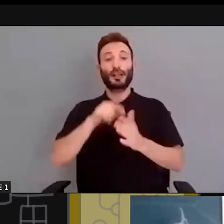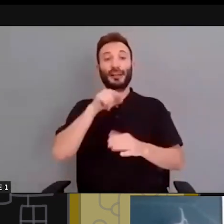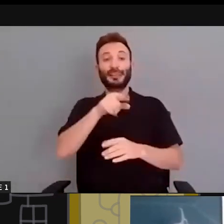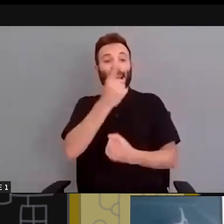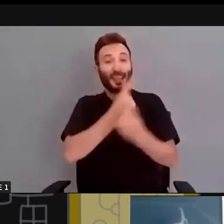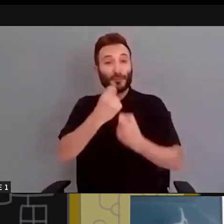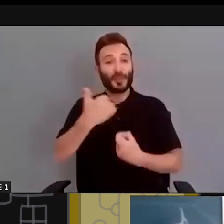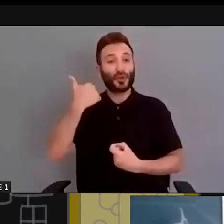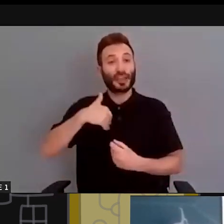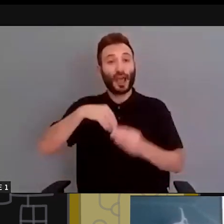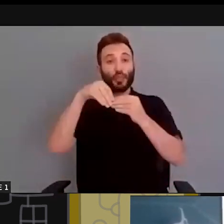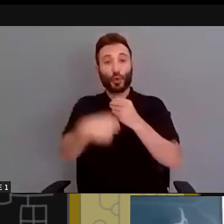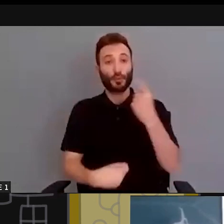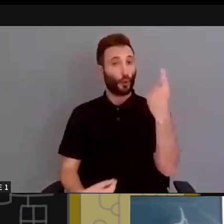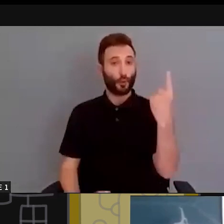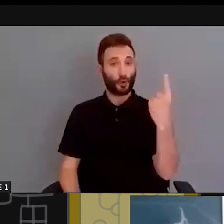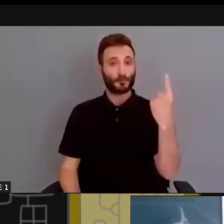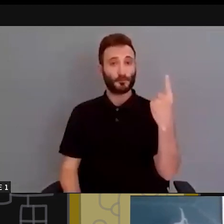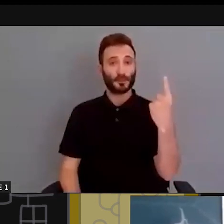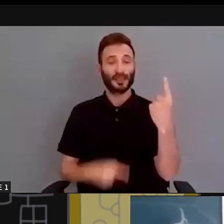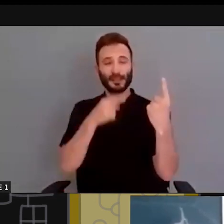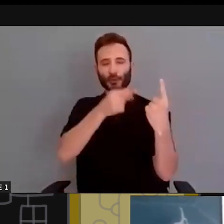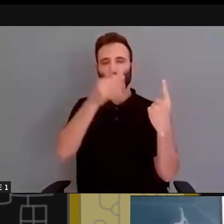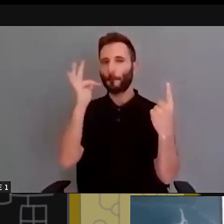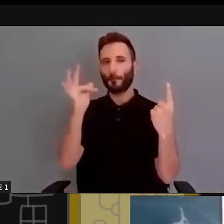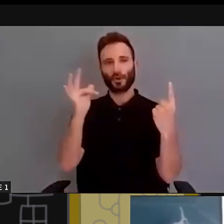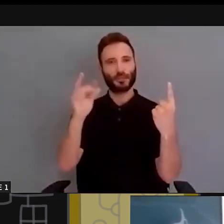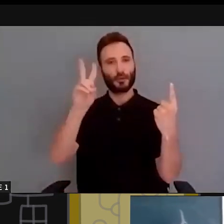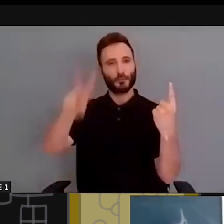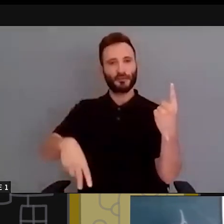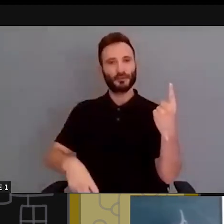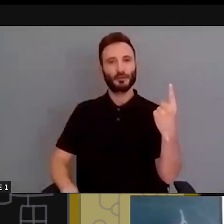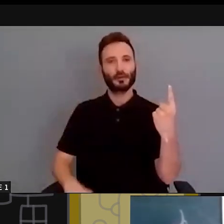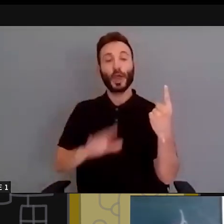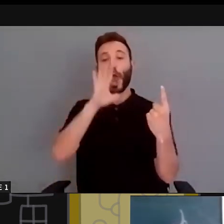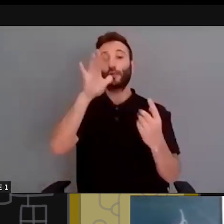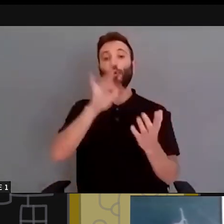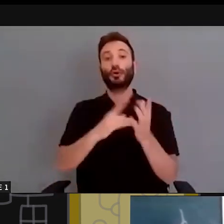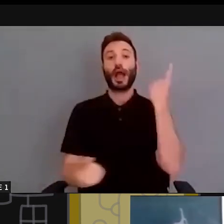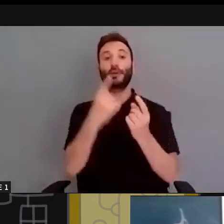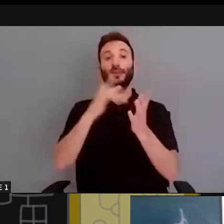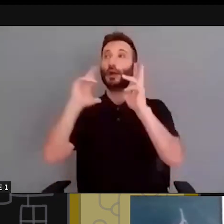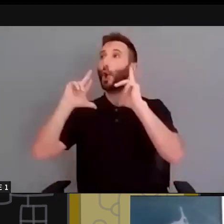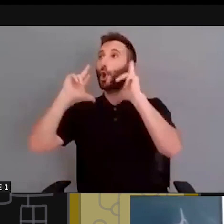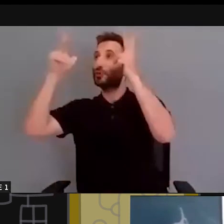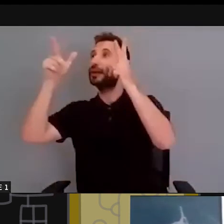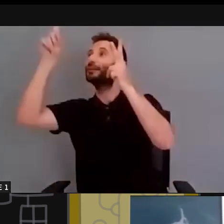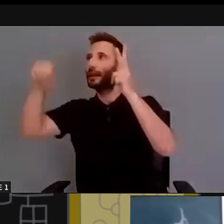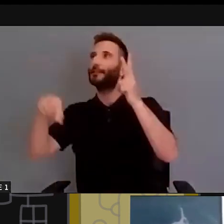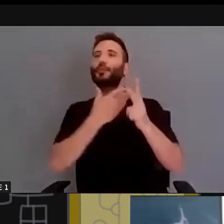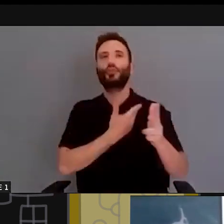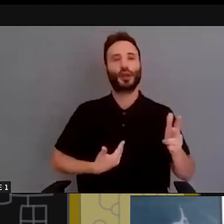ya en un mismo documento. Yo creo que eso es muy positivo, ¿no? Porque muchas veces el que tiene un hotel tiene también un restaurante o el que